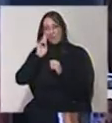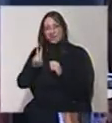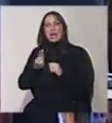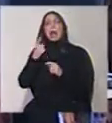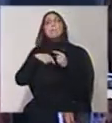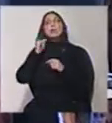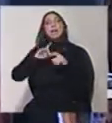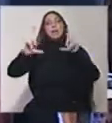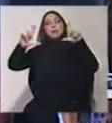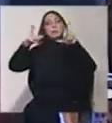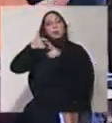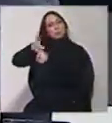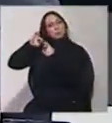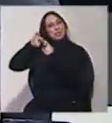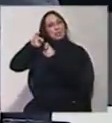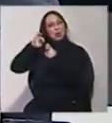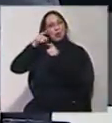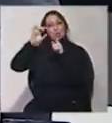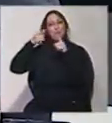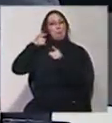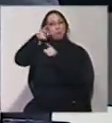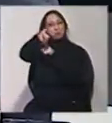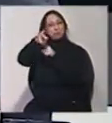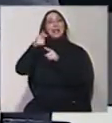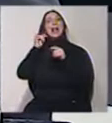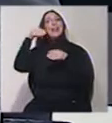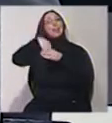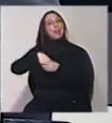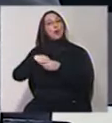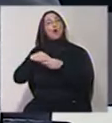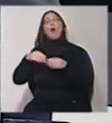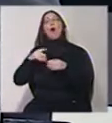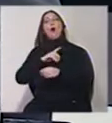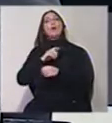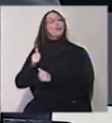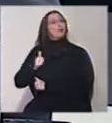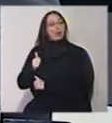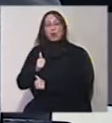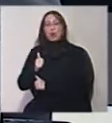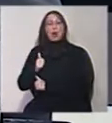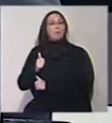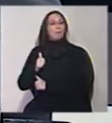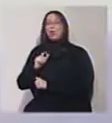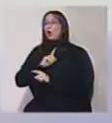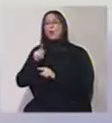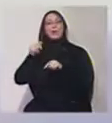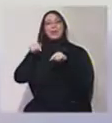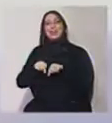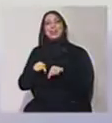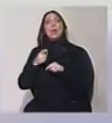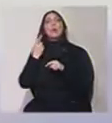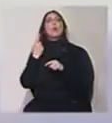polígonos de tiro. Claro. Es decir, dentro de las Fuerzas Armadas está claro que no es esta una